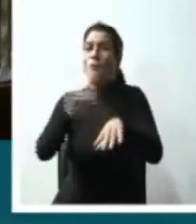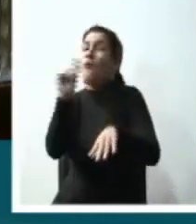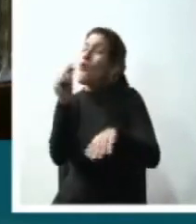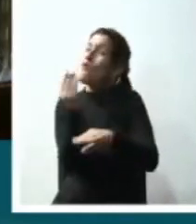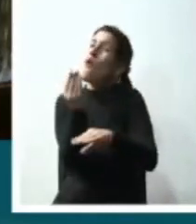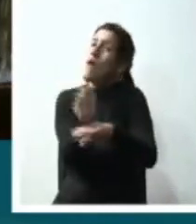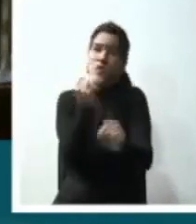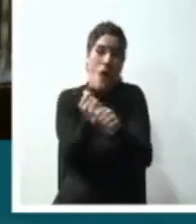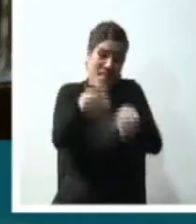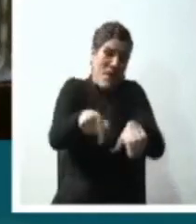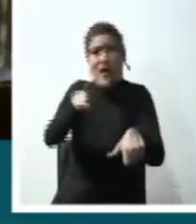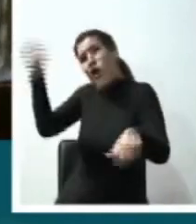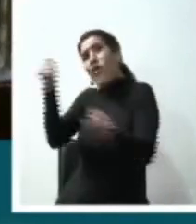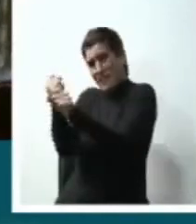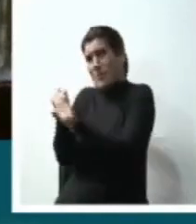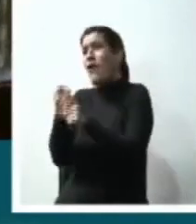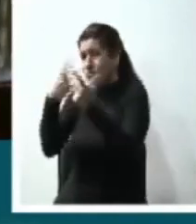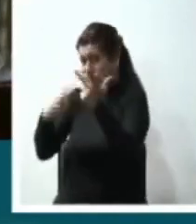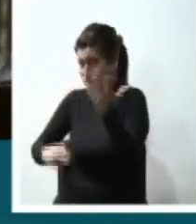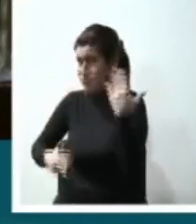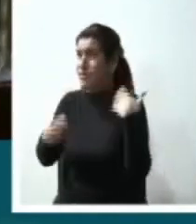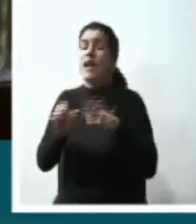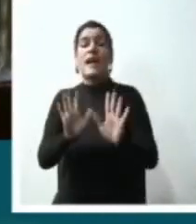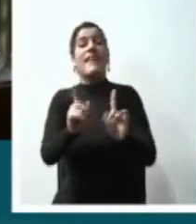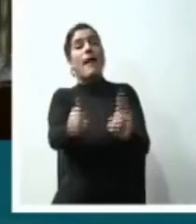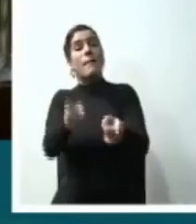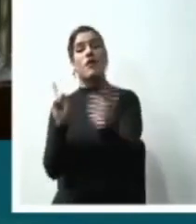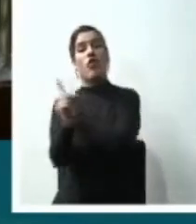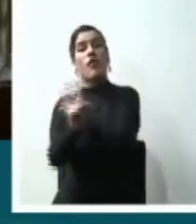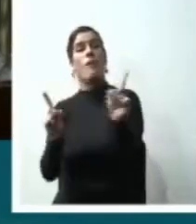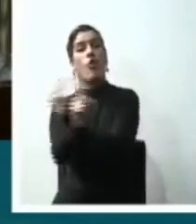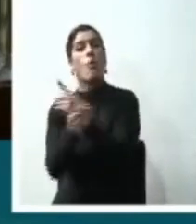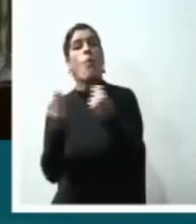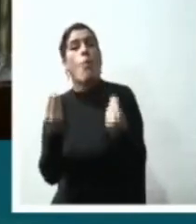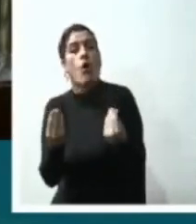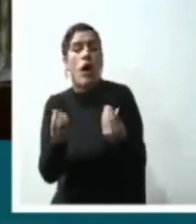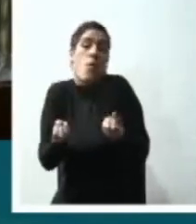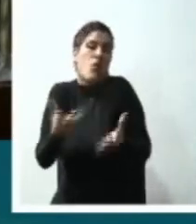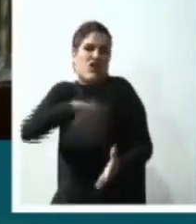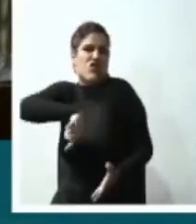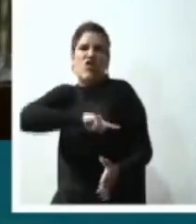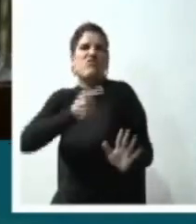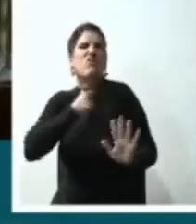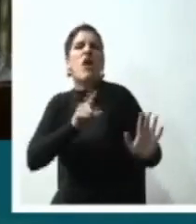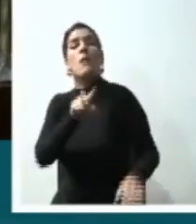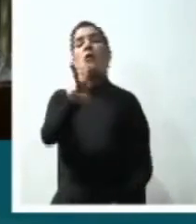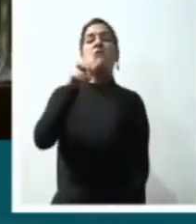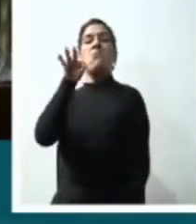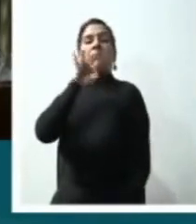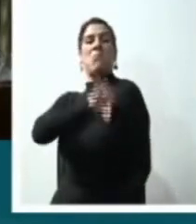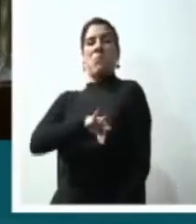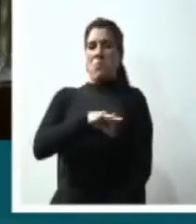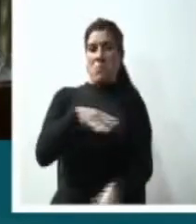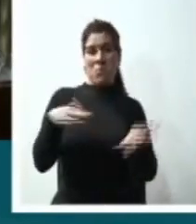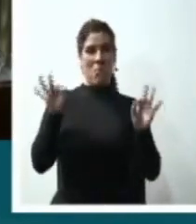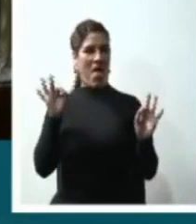como tantas otras y está unido, decía, a otro principio que tiene que ver con que nosotros no venimos a cobrar las superdietas de los